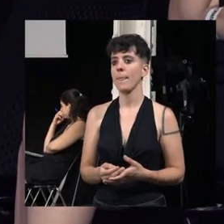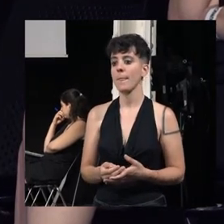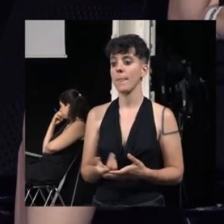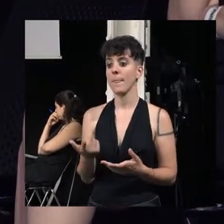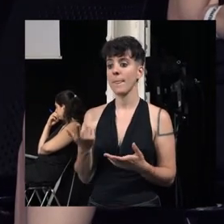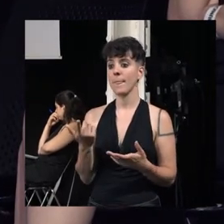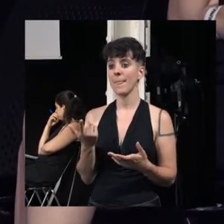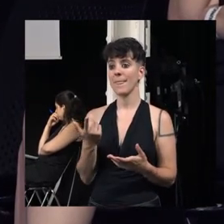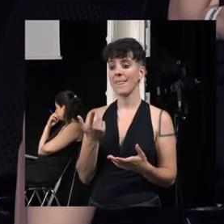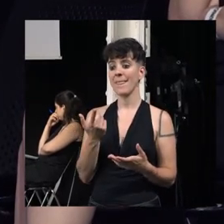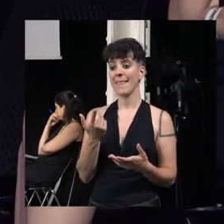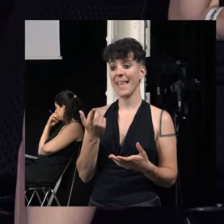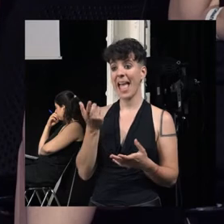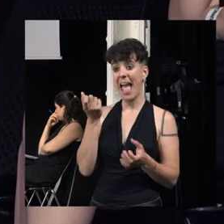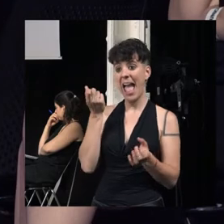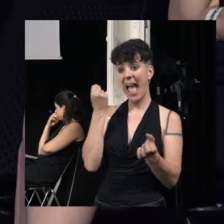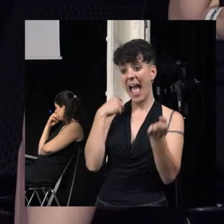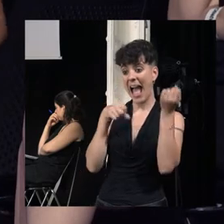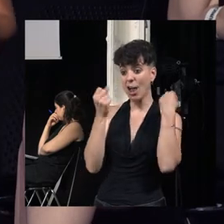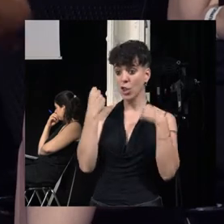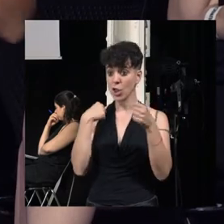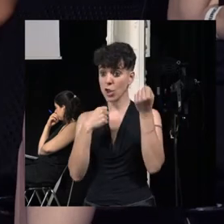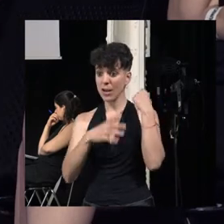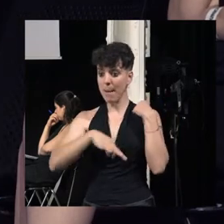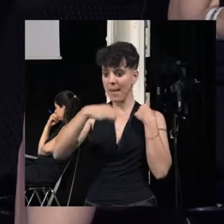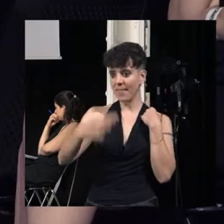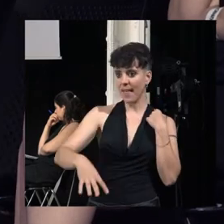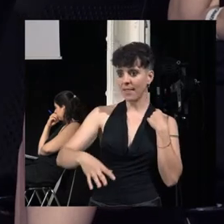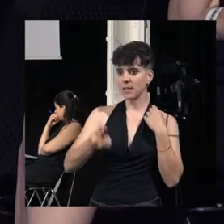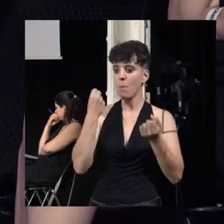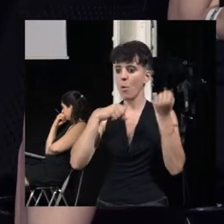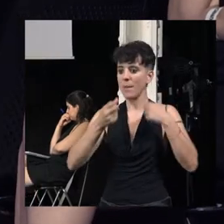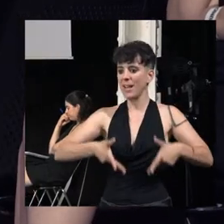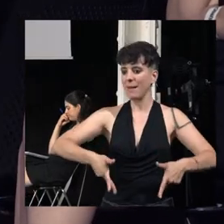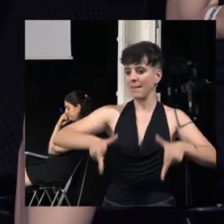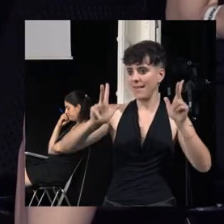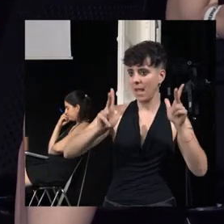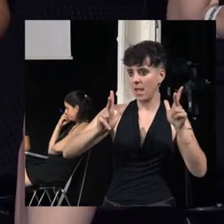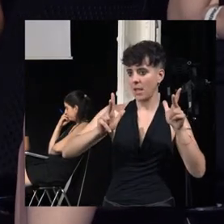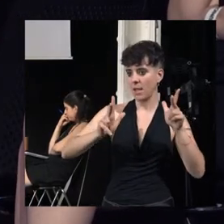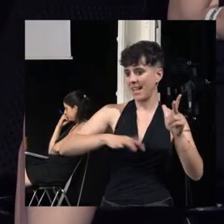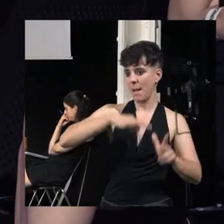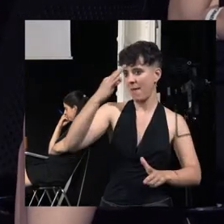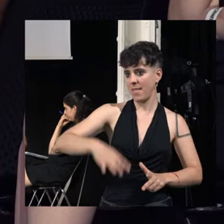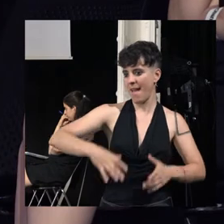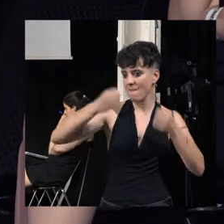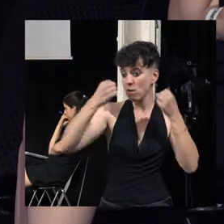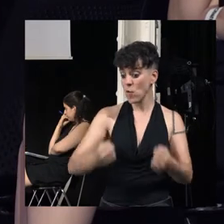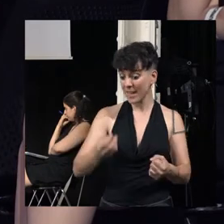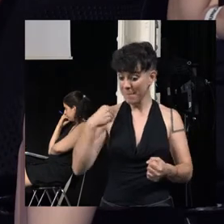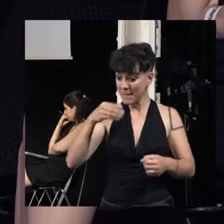las capacidades de acción y la libertad de movimiento y de capacidad letal que pueden tener tales piezas si